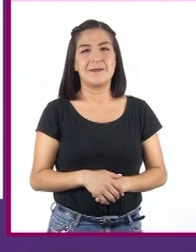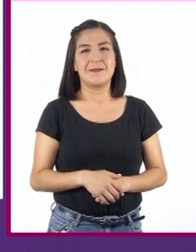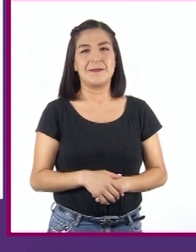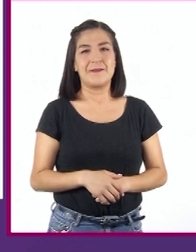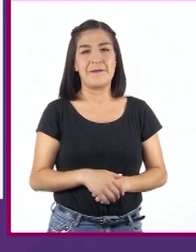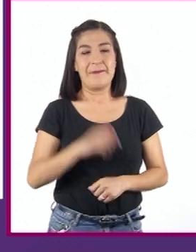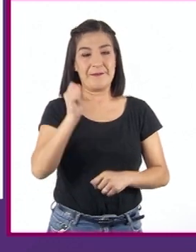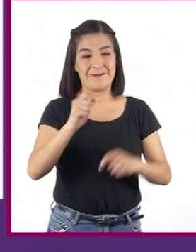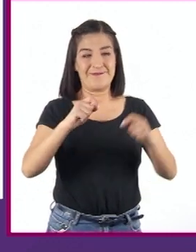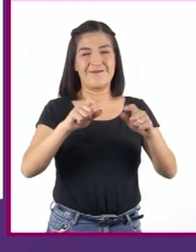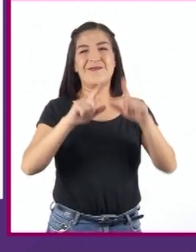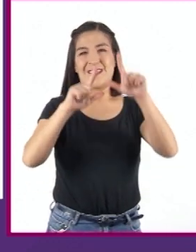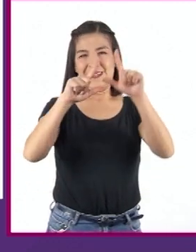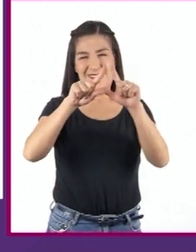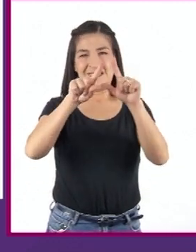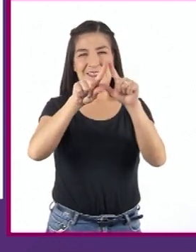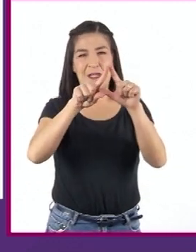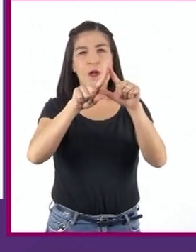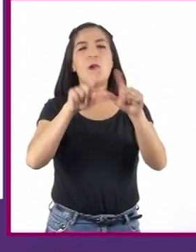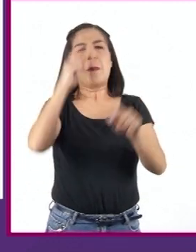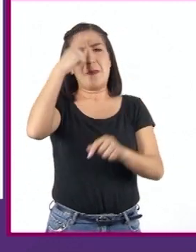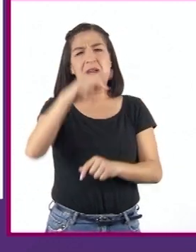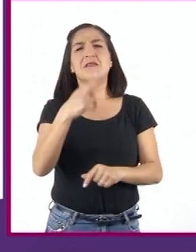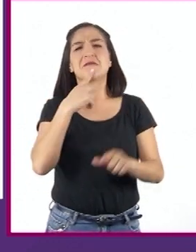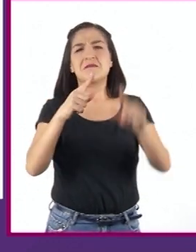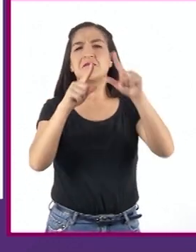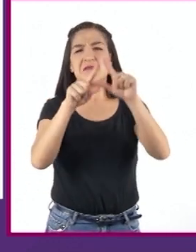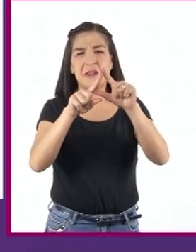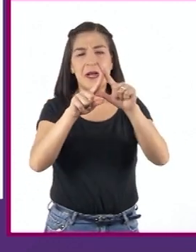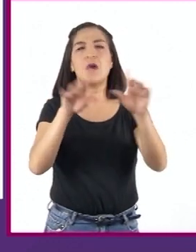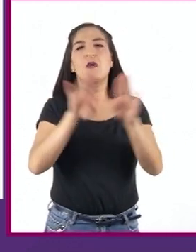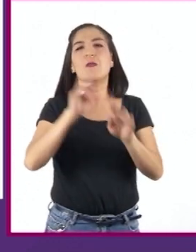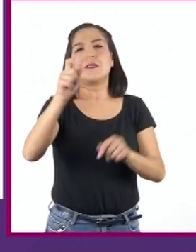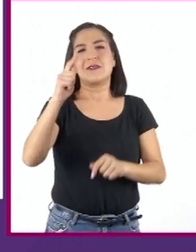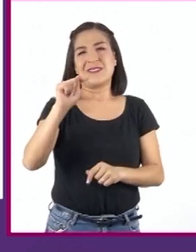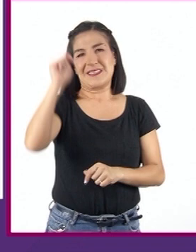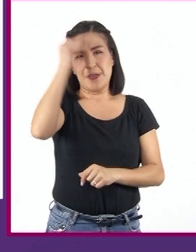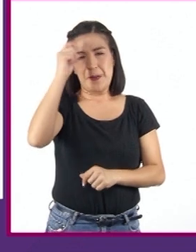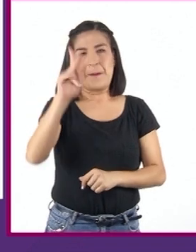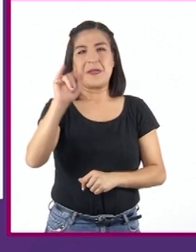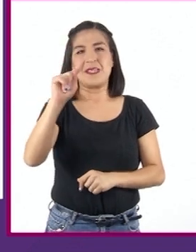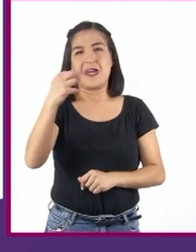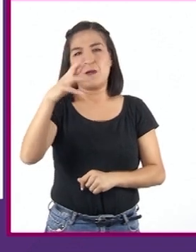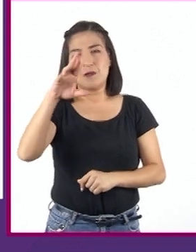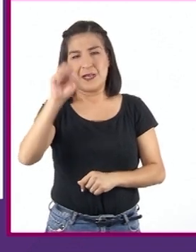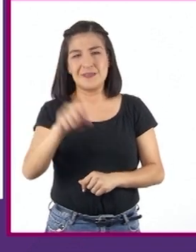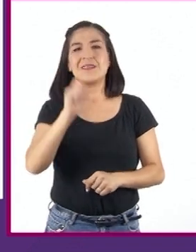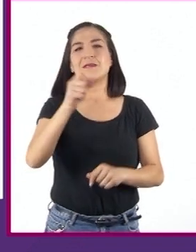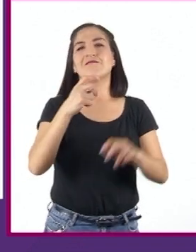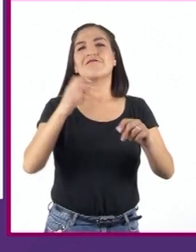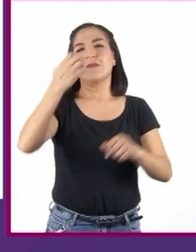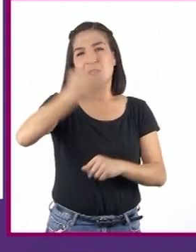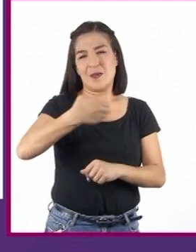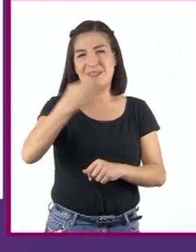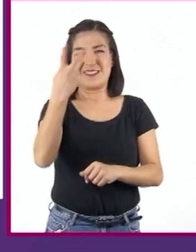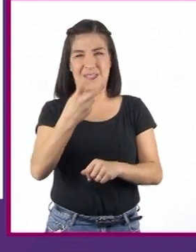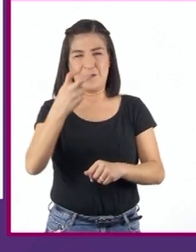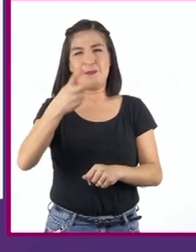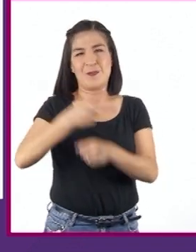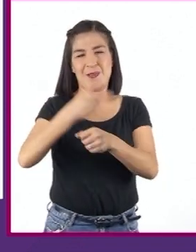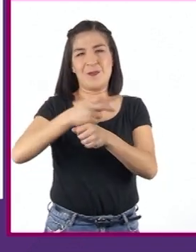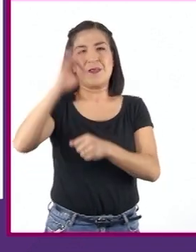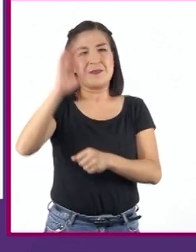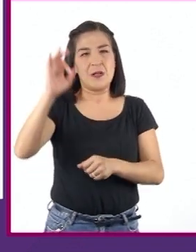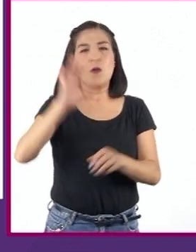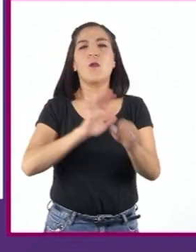El triángulo rectángulo sirvió, junto con el teorema de Pitágoras y la ecuación de segundo grado, como medio para obtener